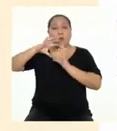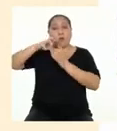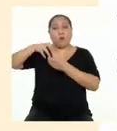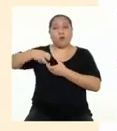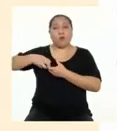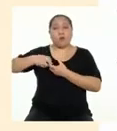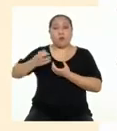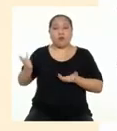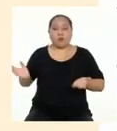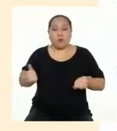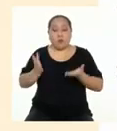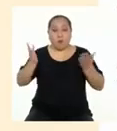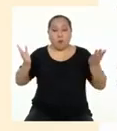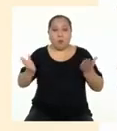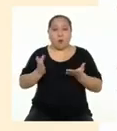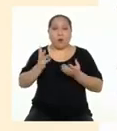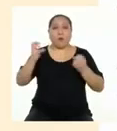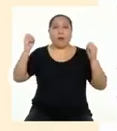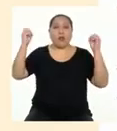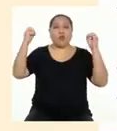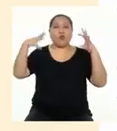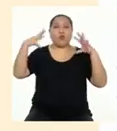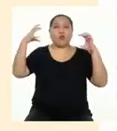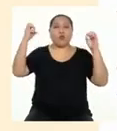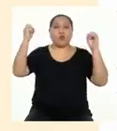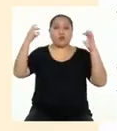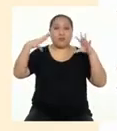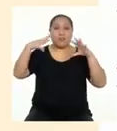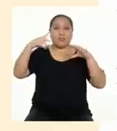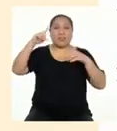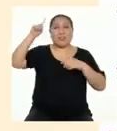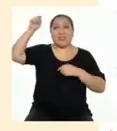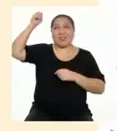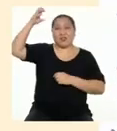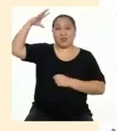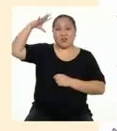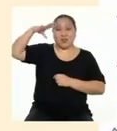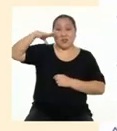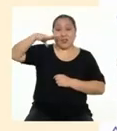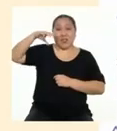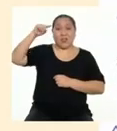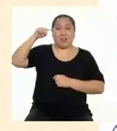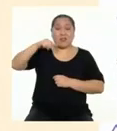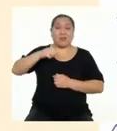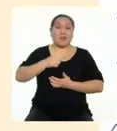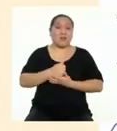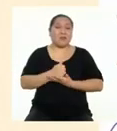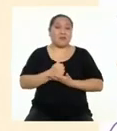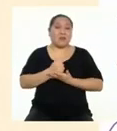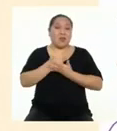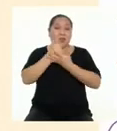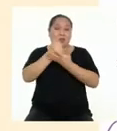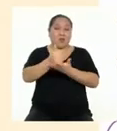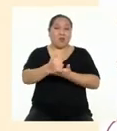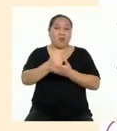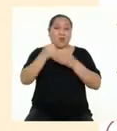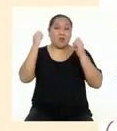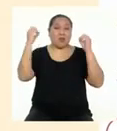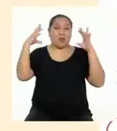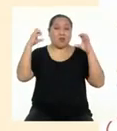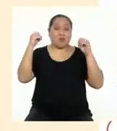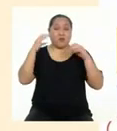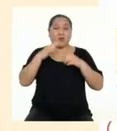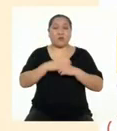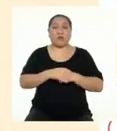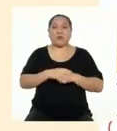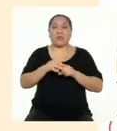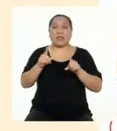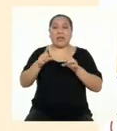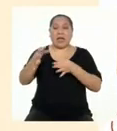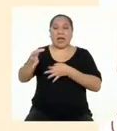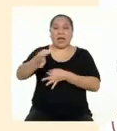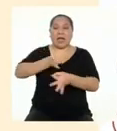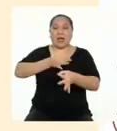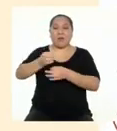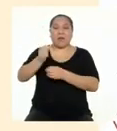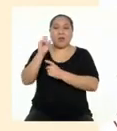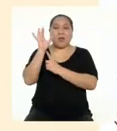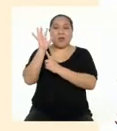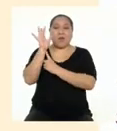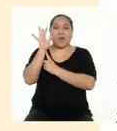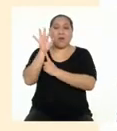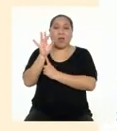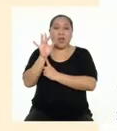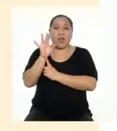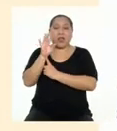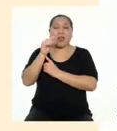comunidades campesinas. Esto no solo genera un uso adecuado de un recurso como la luz, sino que al reemplazar las velas